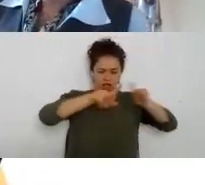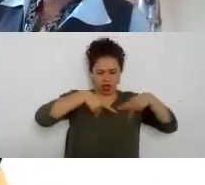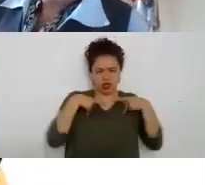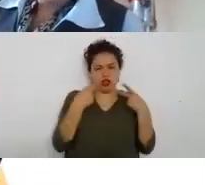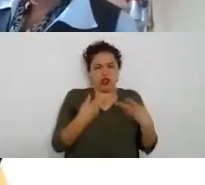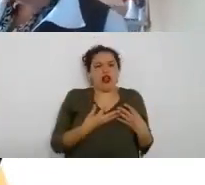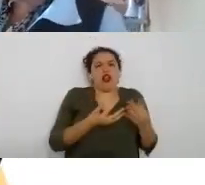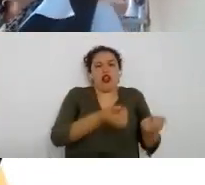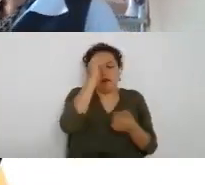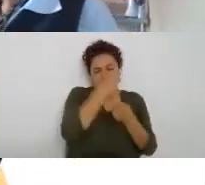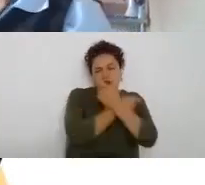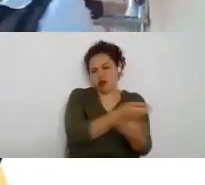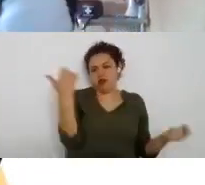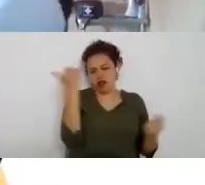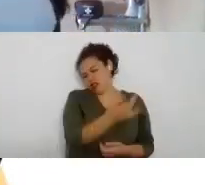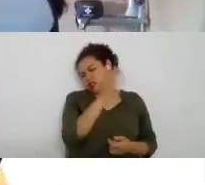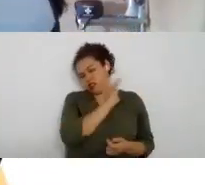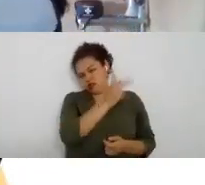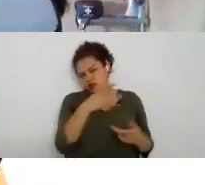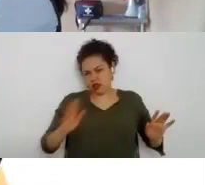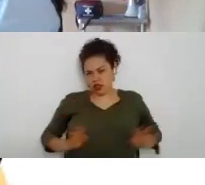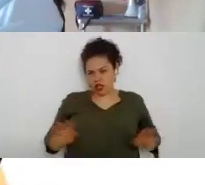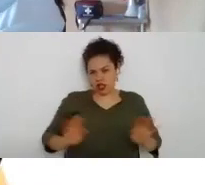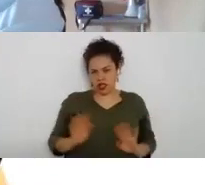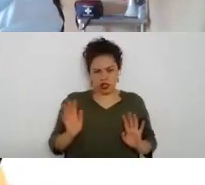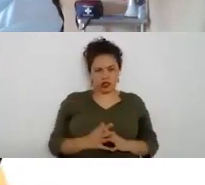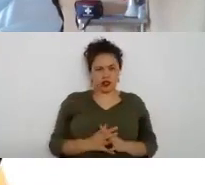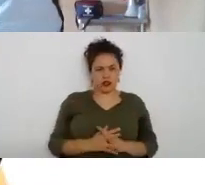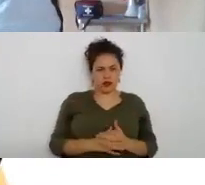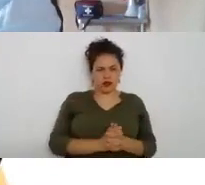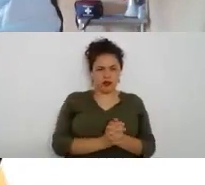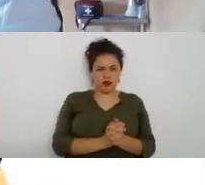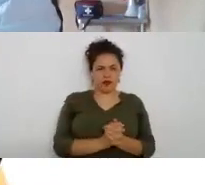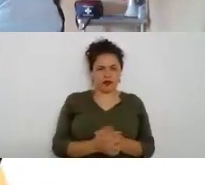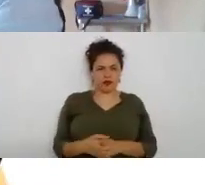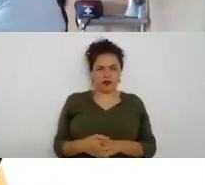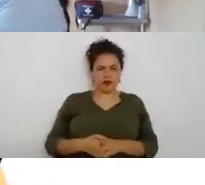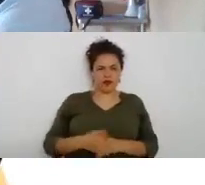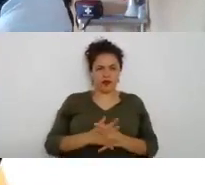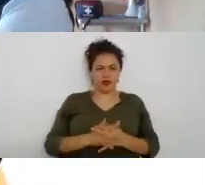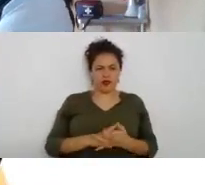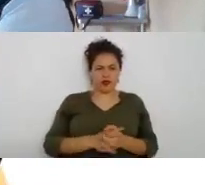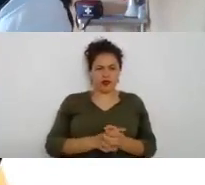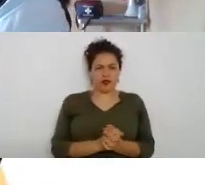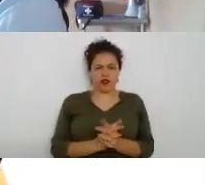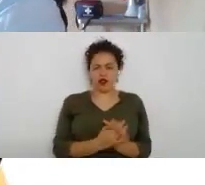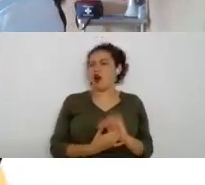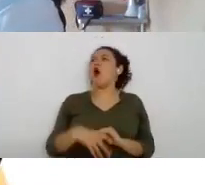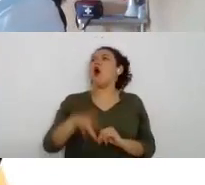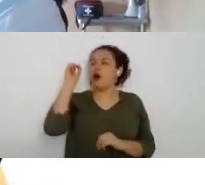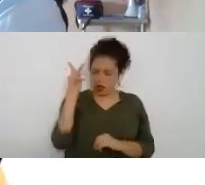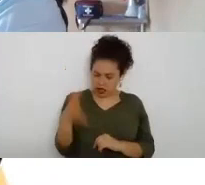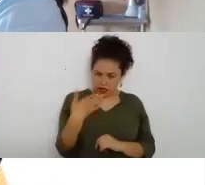misma que tiene un niño, ¿no? Por chiquito, por sensible, por, no sé, ¿no? Ok, muy